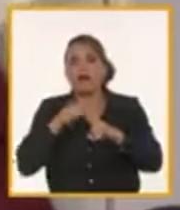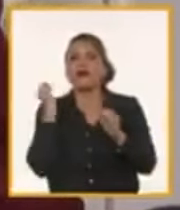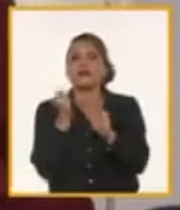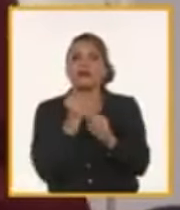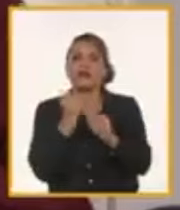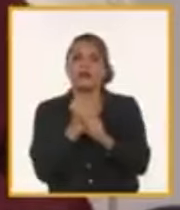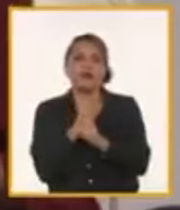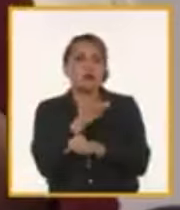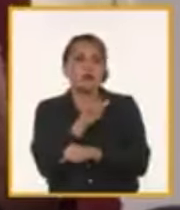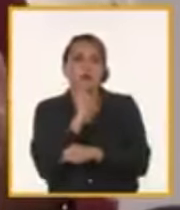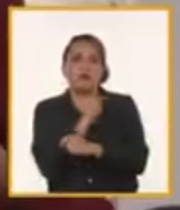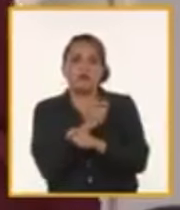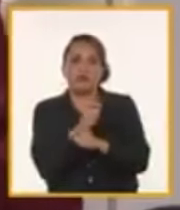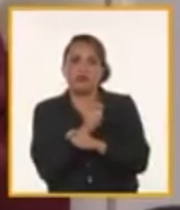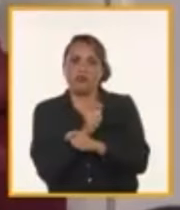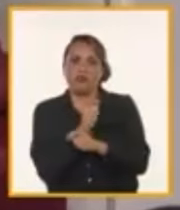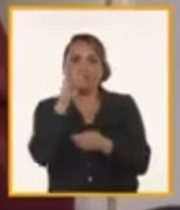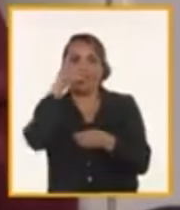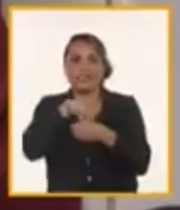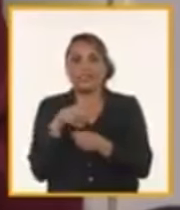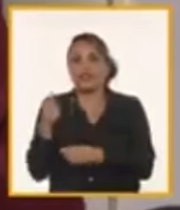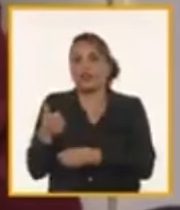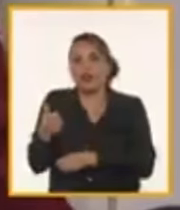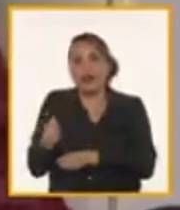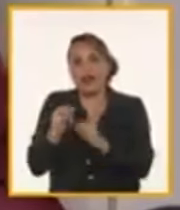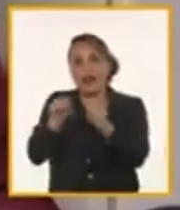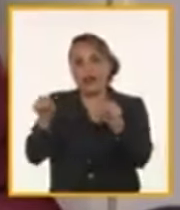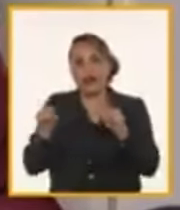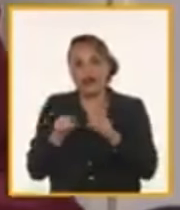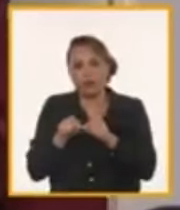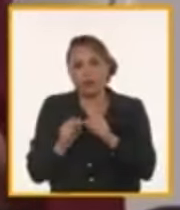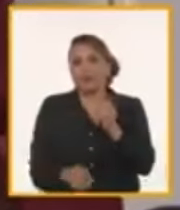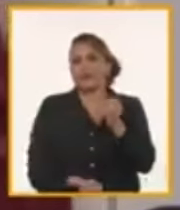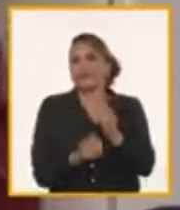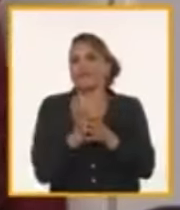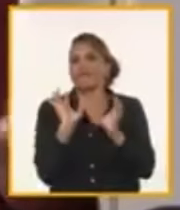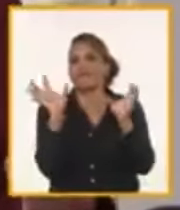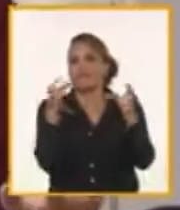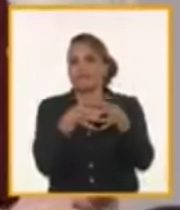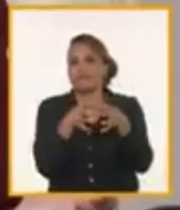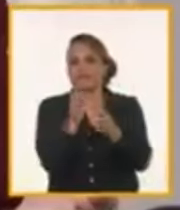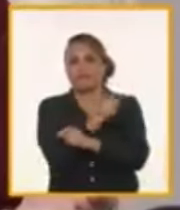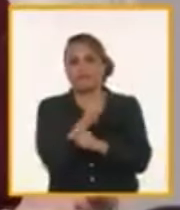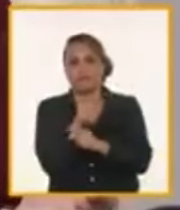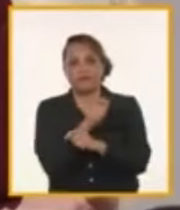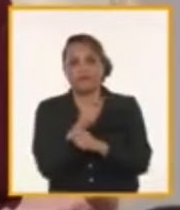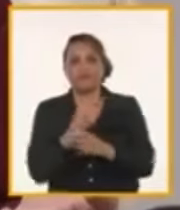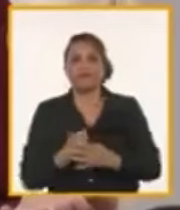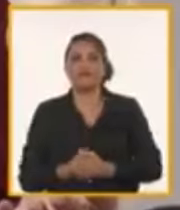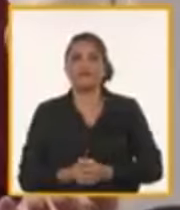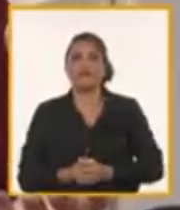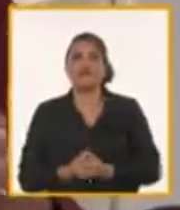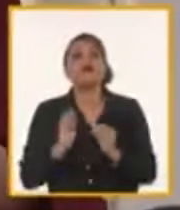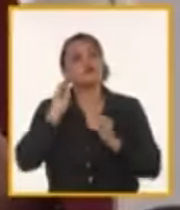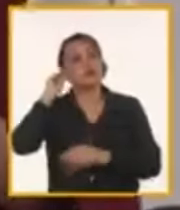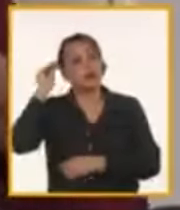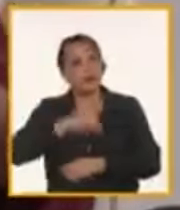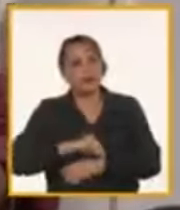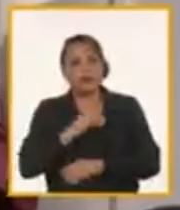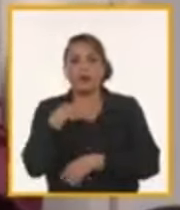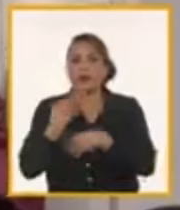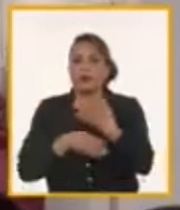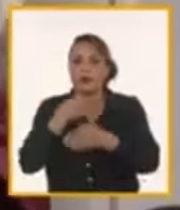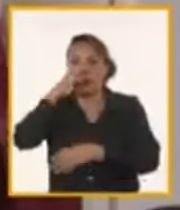ayudantes es la cantera natural de formación de nuestro clautro Universitario hoy no estamos exentos a las dificultades que tiene el país